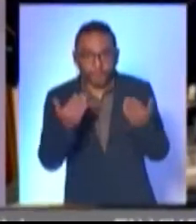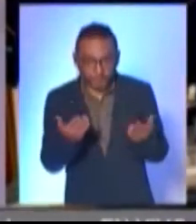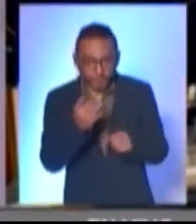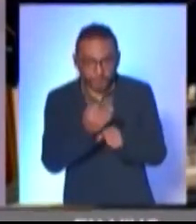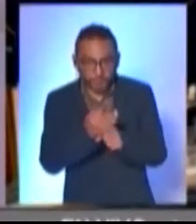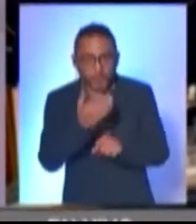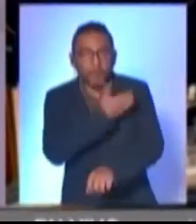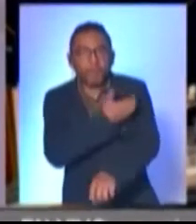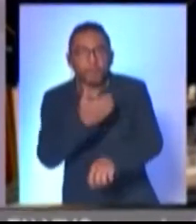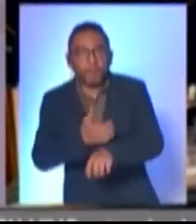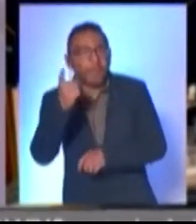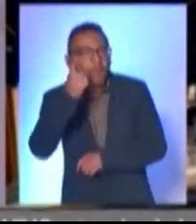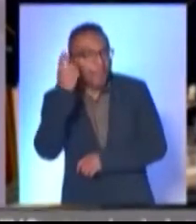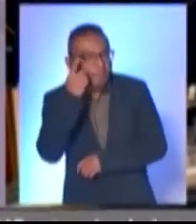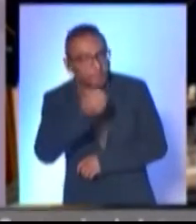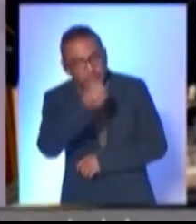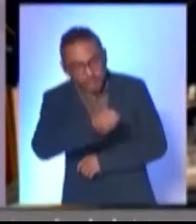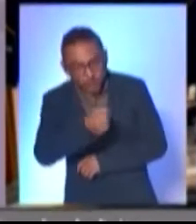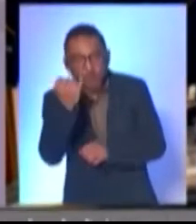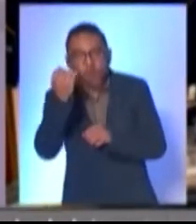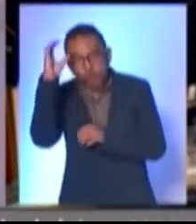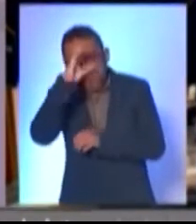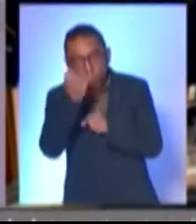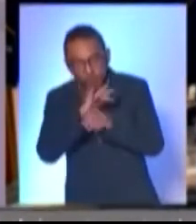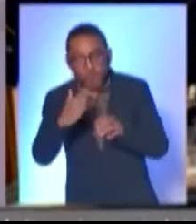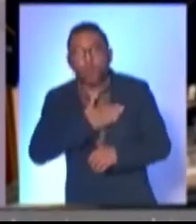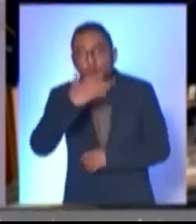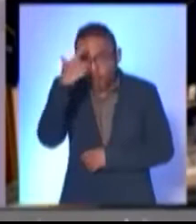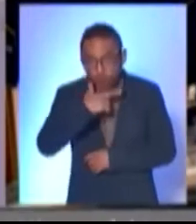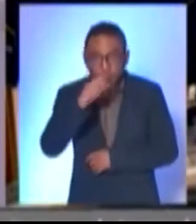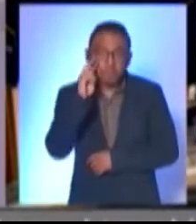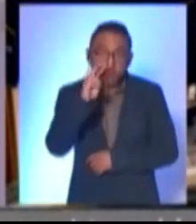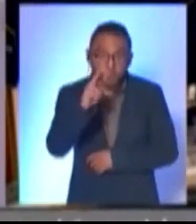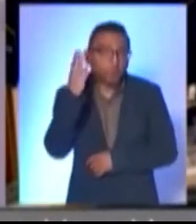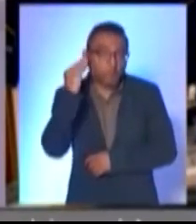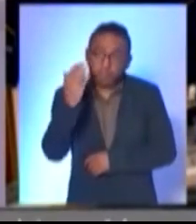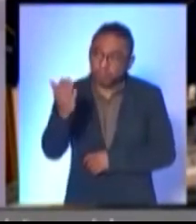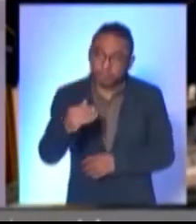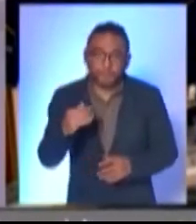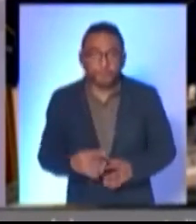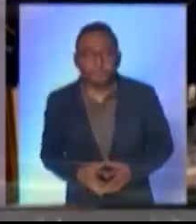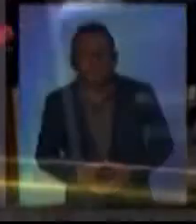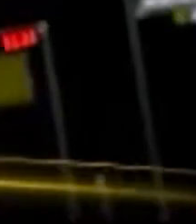Saludar a nuestra compañera Dafne Gutiérrez con la información de la cultura. Daf, muy buena noche, te vemos y también te escuchamos.